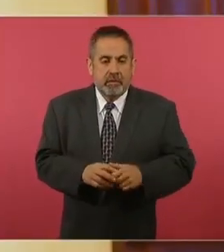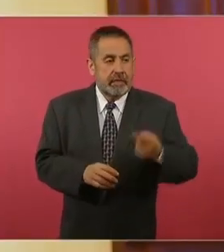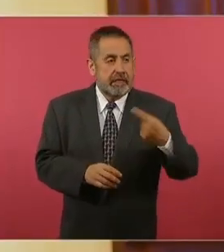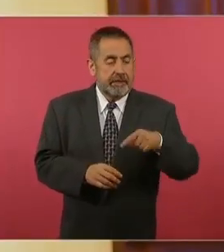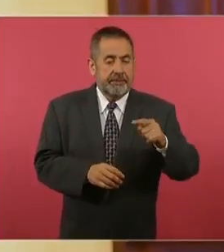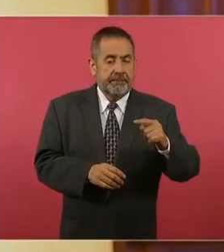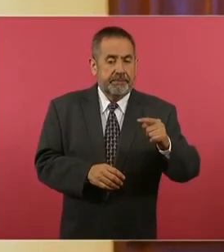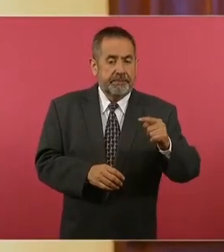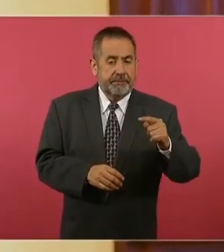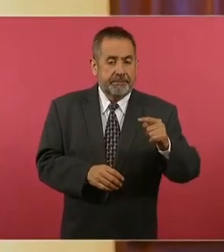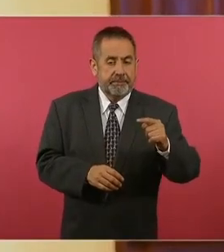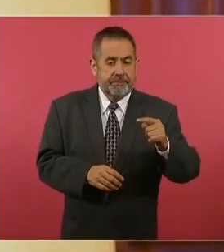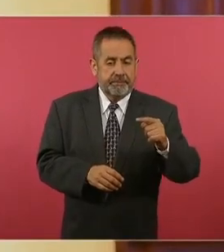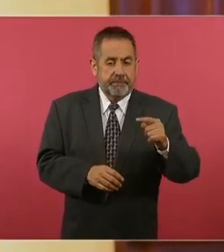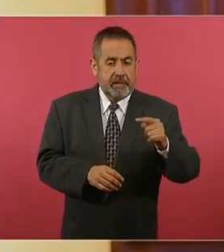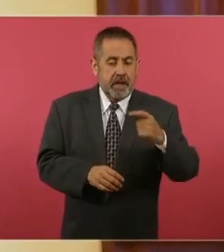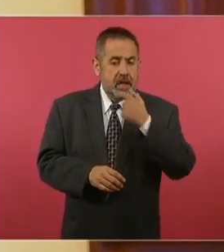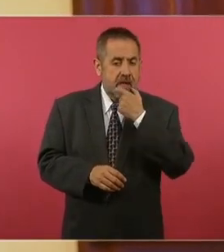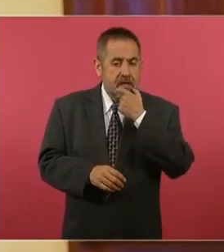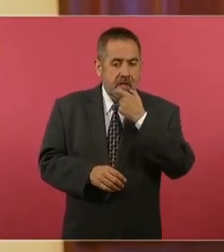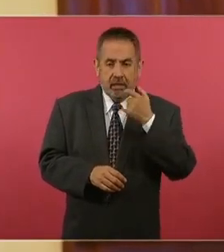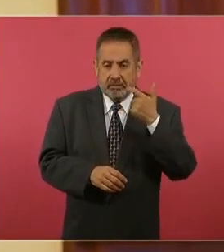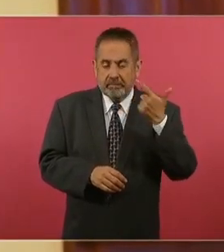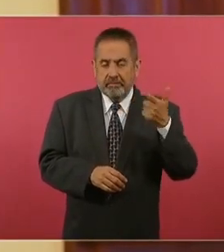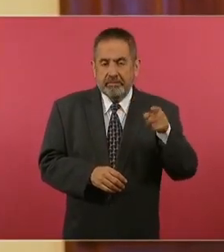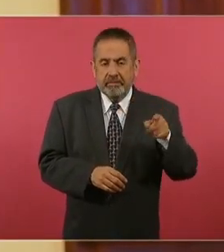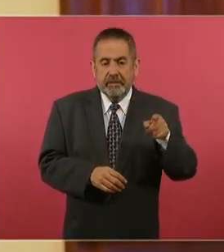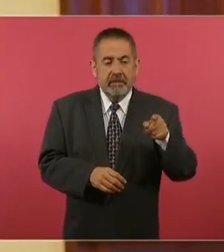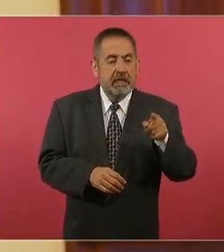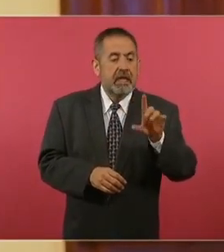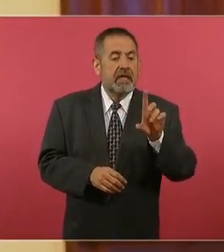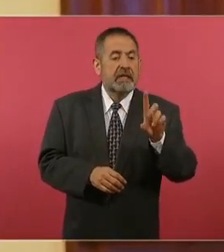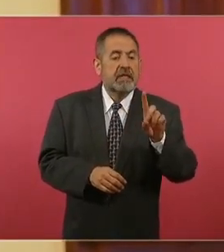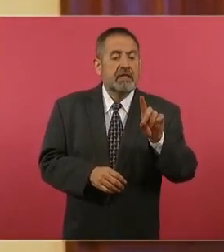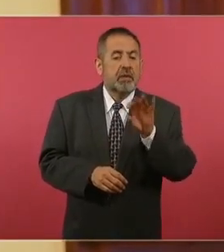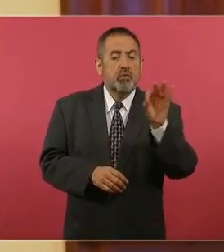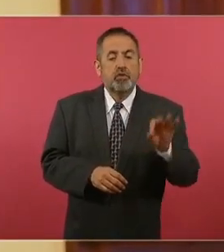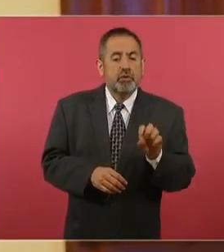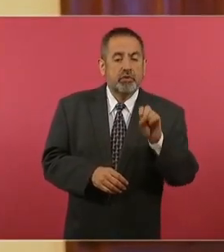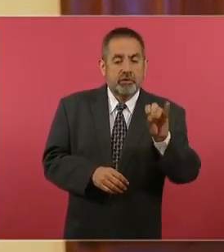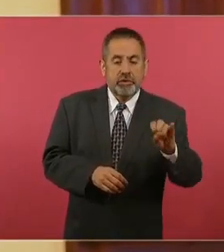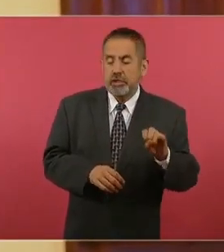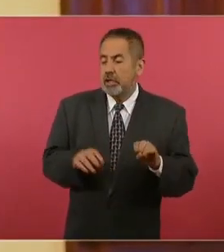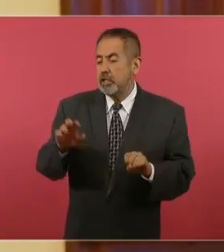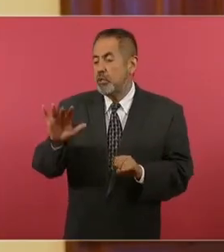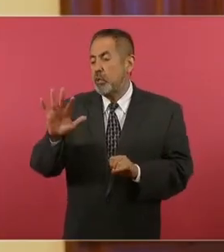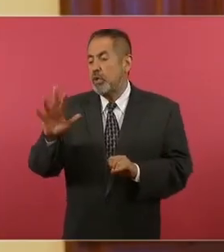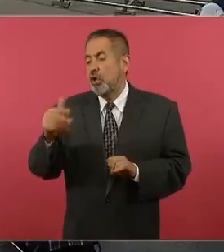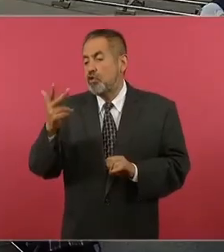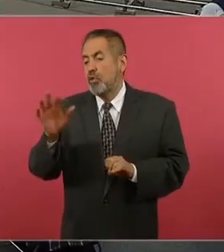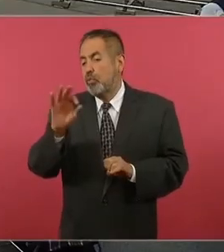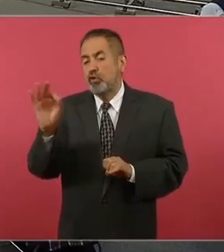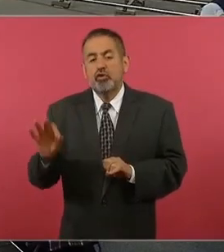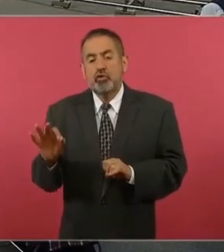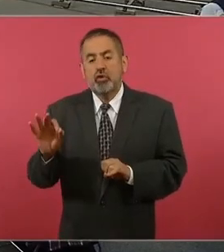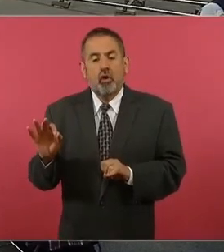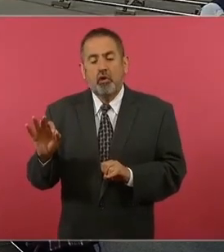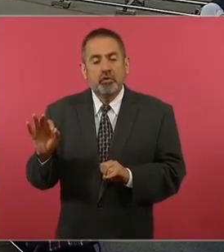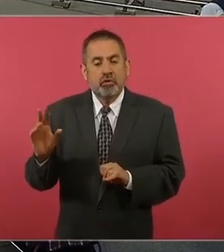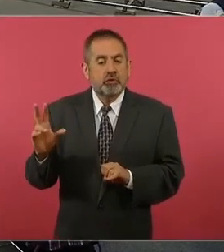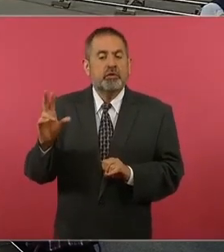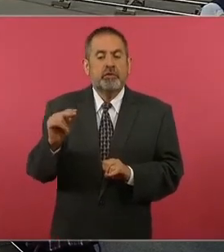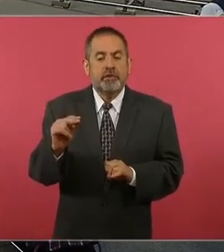Sunak, de Reino Unido o Inglaterra, tiene el 30% de aprobación y un 58%